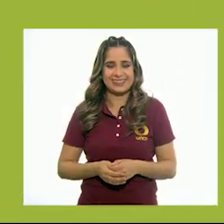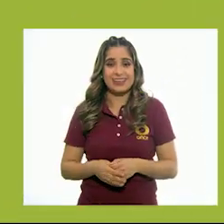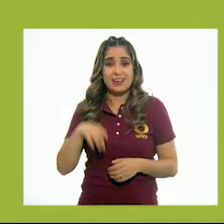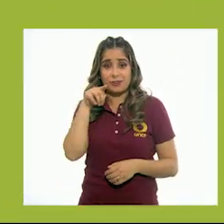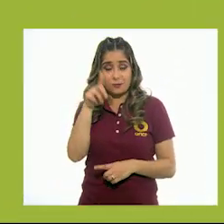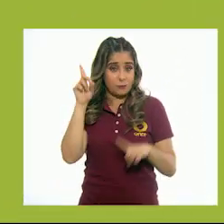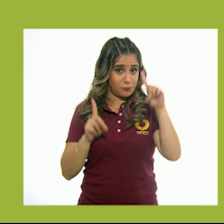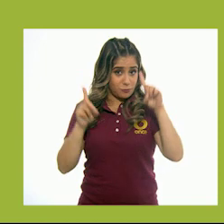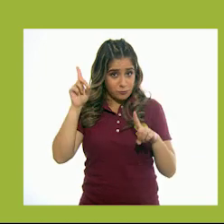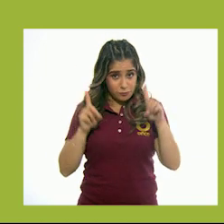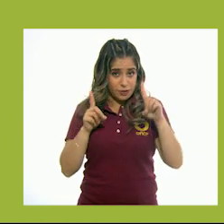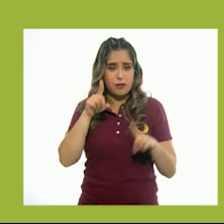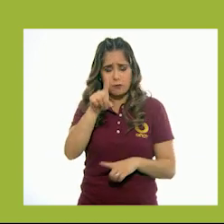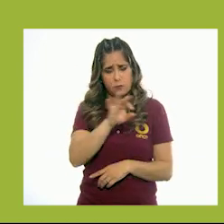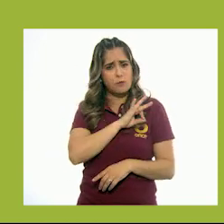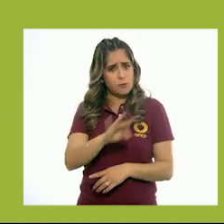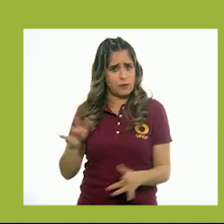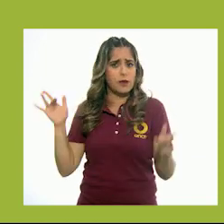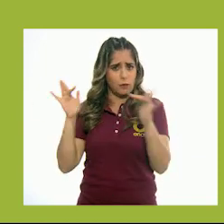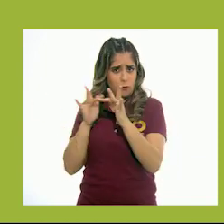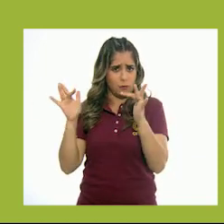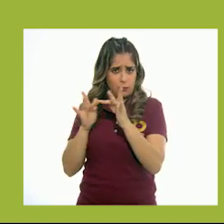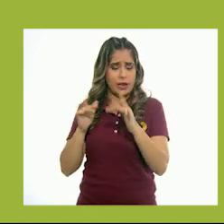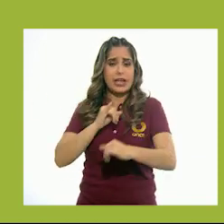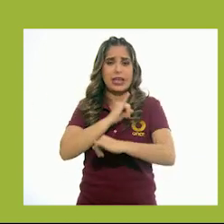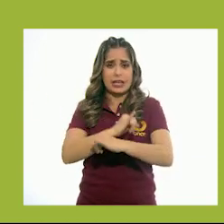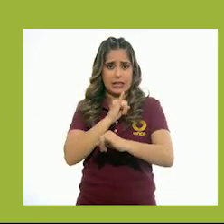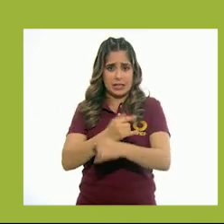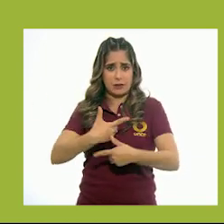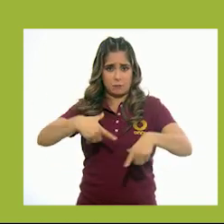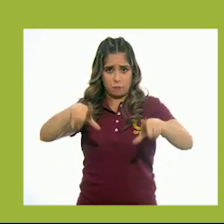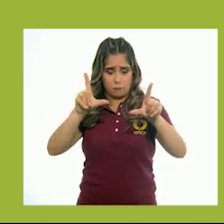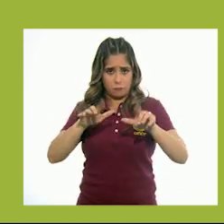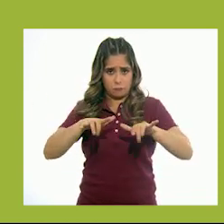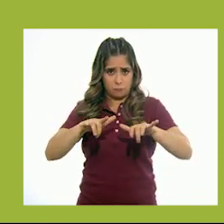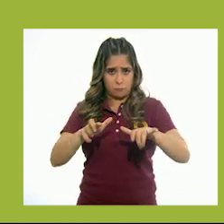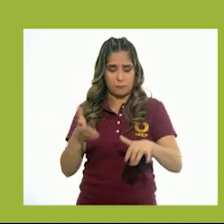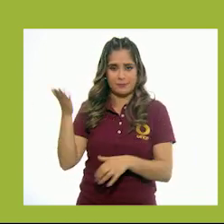¿Tienes alguna duda? Contáctanos. Página web